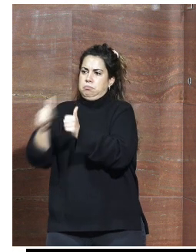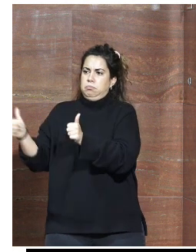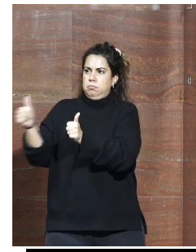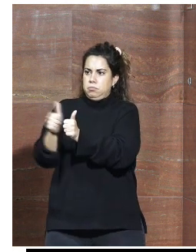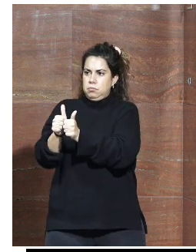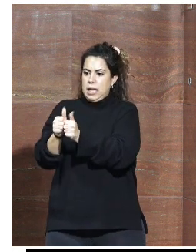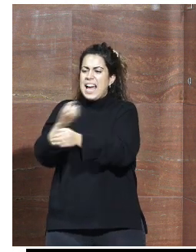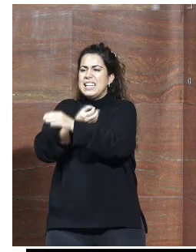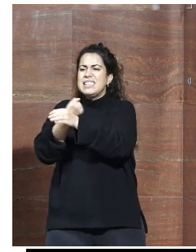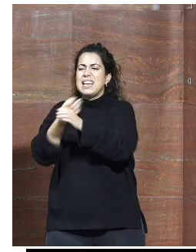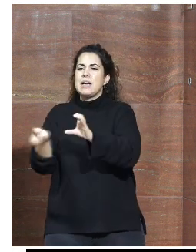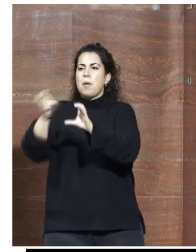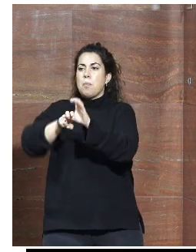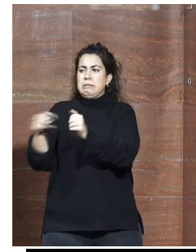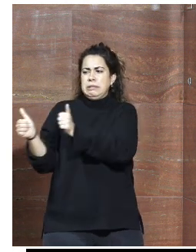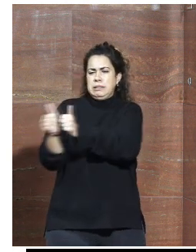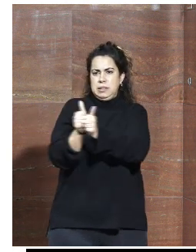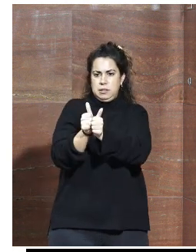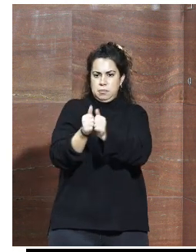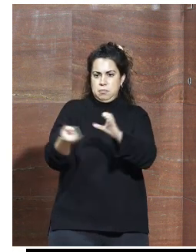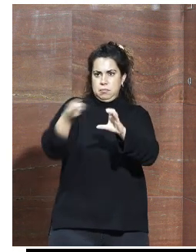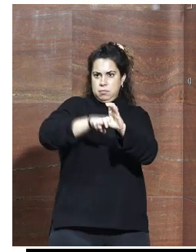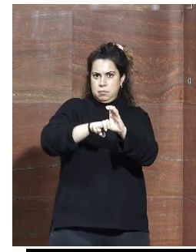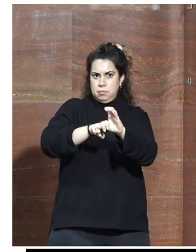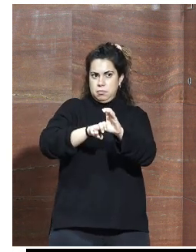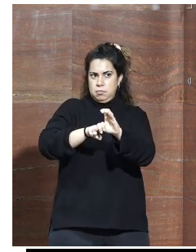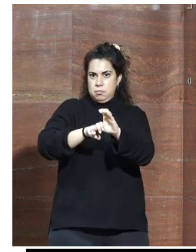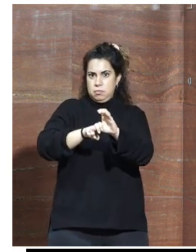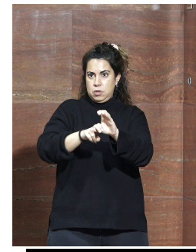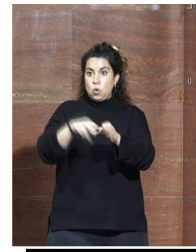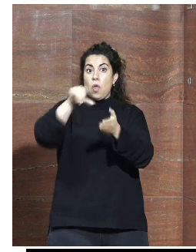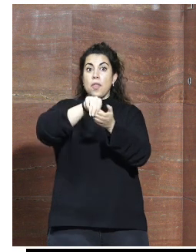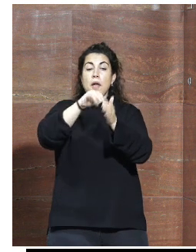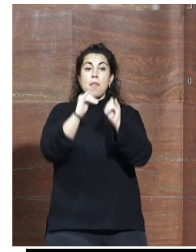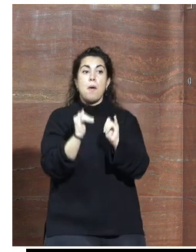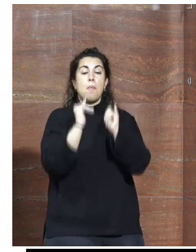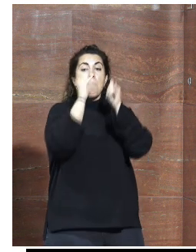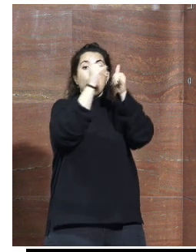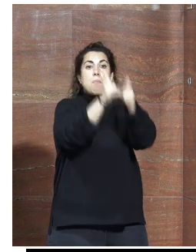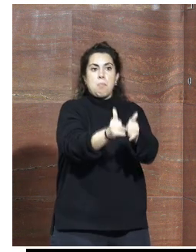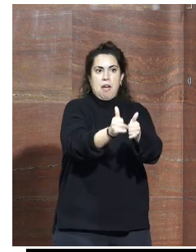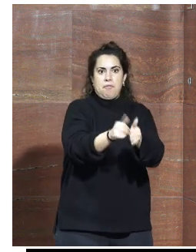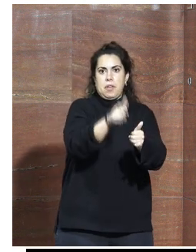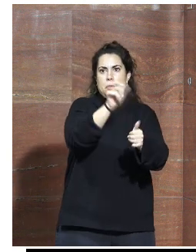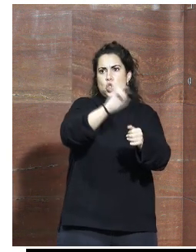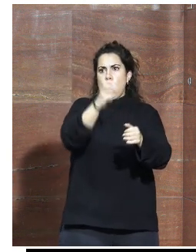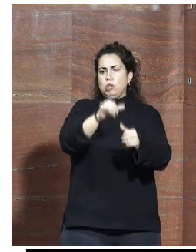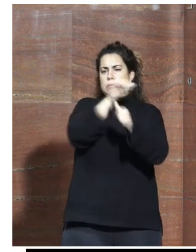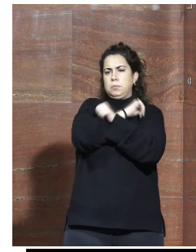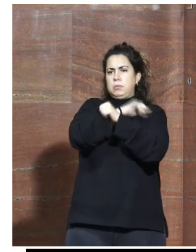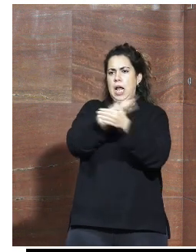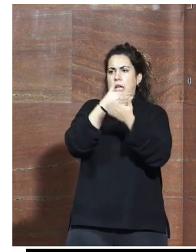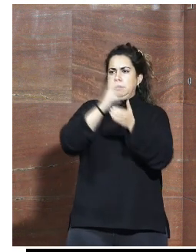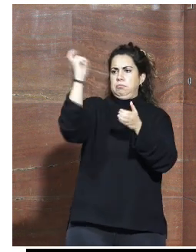dentro del tren y cuando llegas a destino te van a recoger al tren, al vagón que te corresponde, a tu